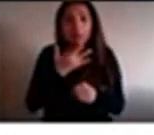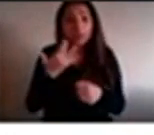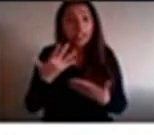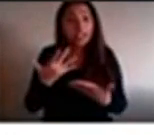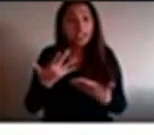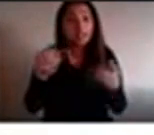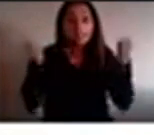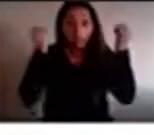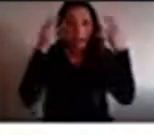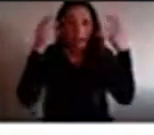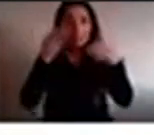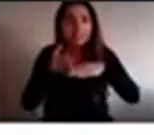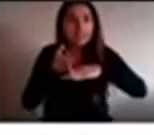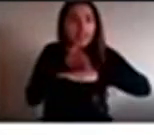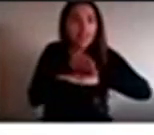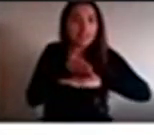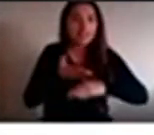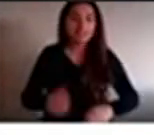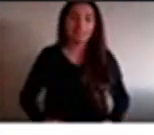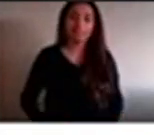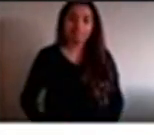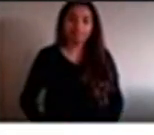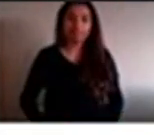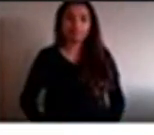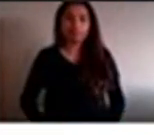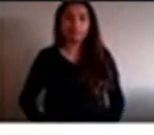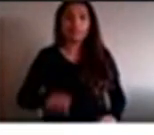el Trabajo, han participado